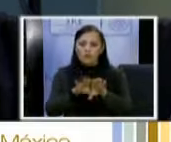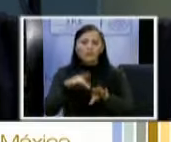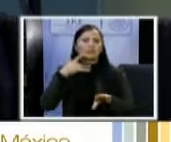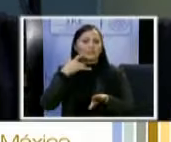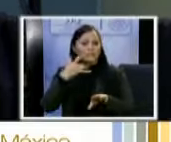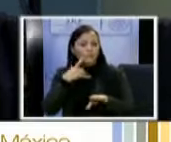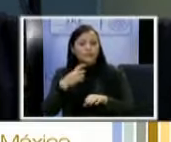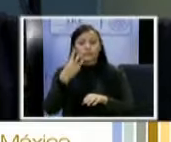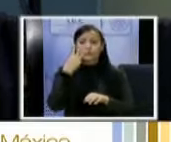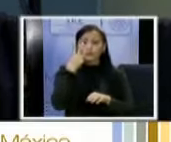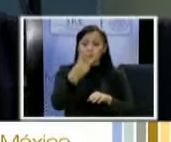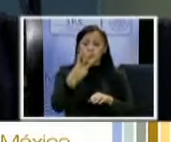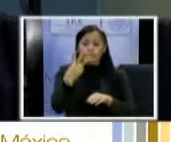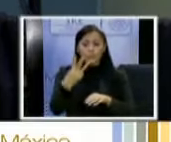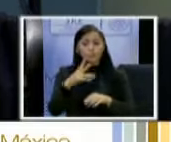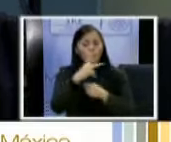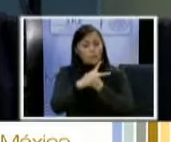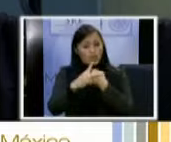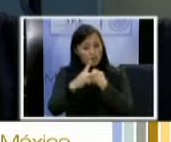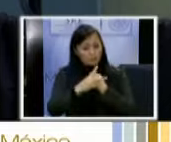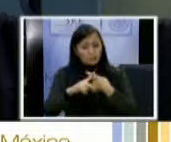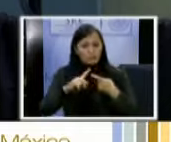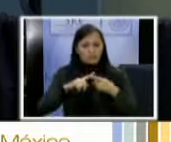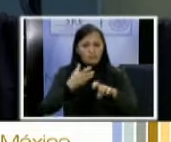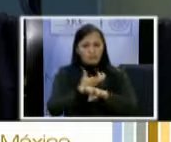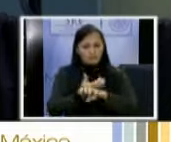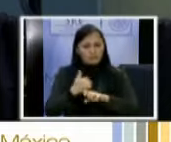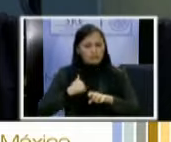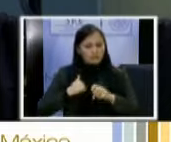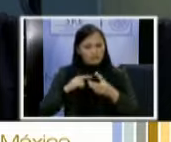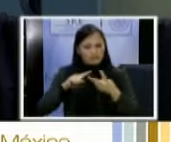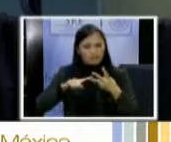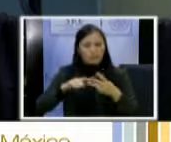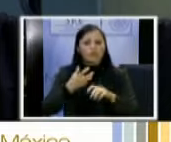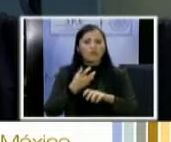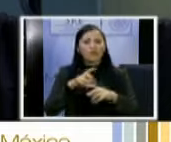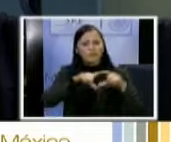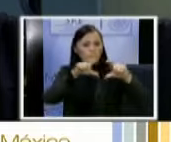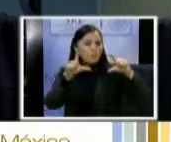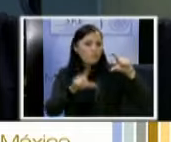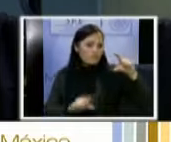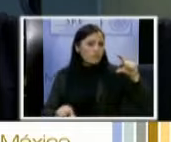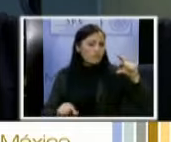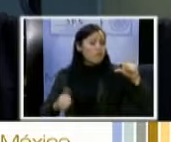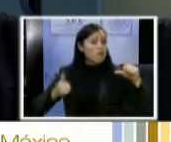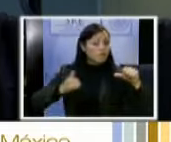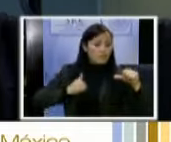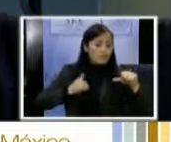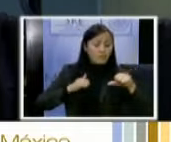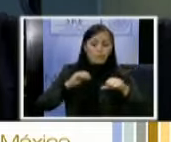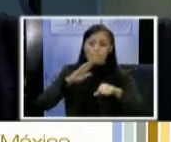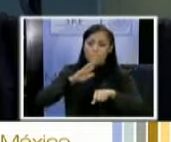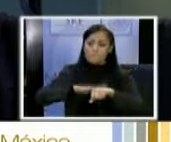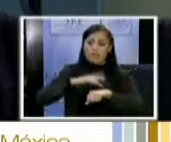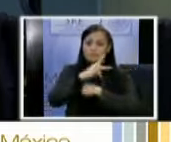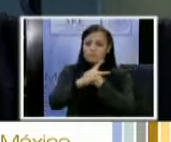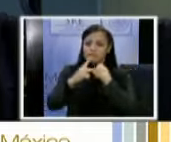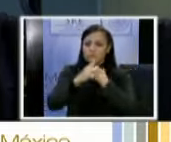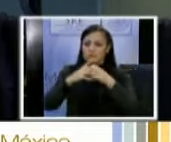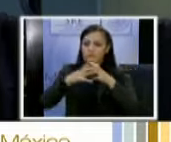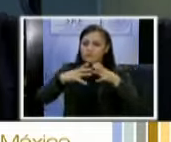tres países. Unos tienen unas características y otros tienen otras. Canadá es un país, el más grande de América, pero es muy